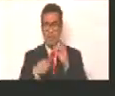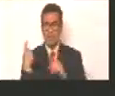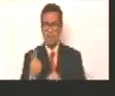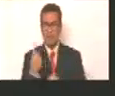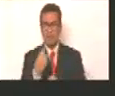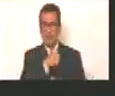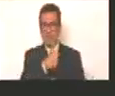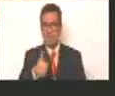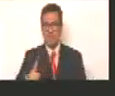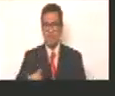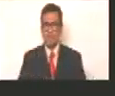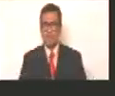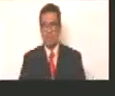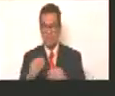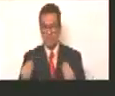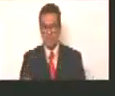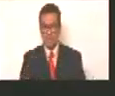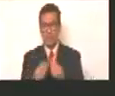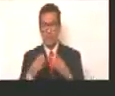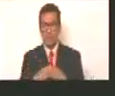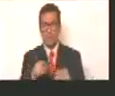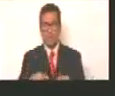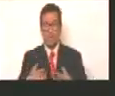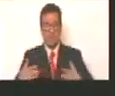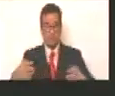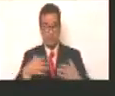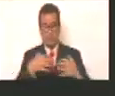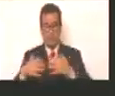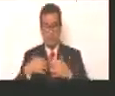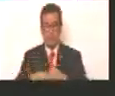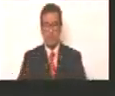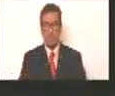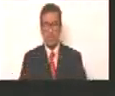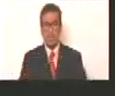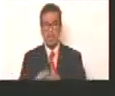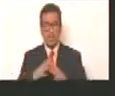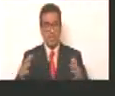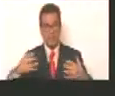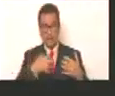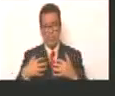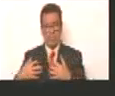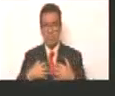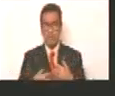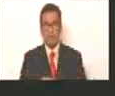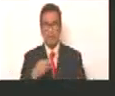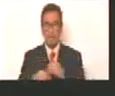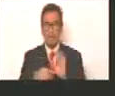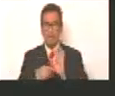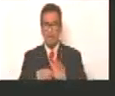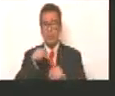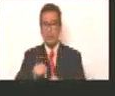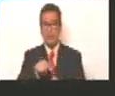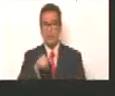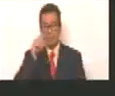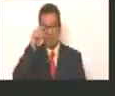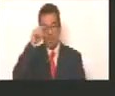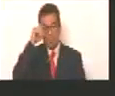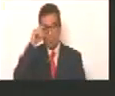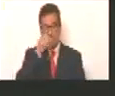y colectivamente para la gran batalla o las grandes batallas que se van a presentar ahí. Ustedes como